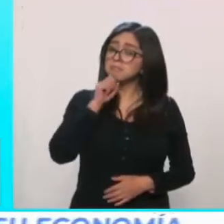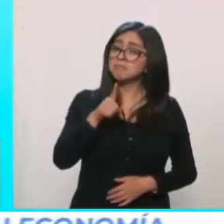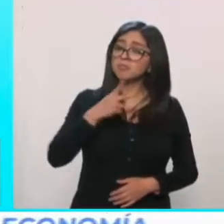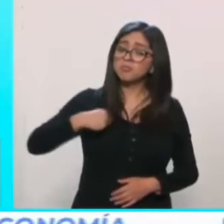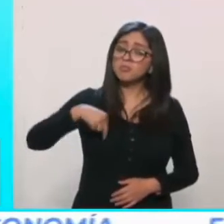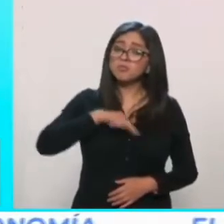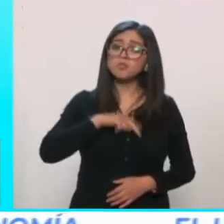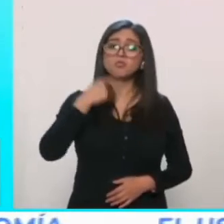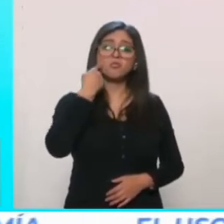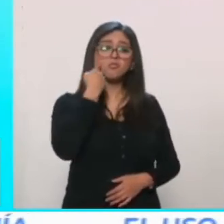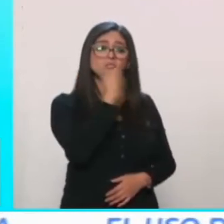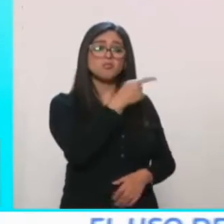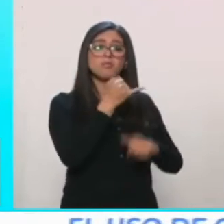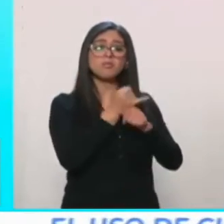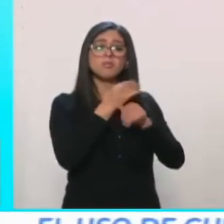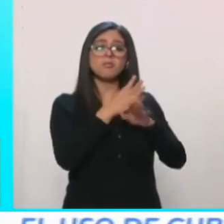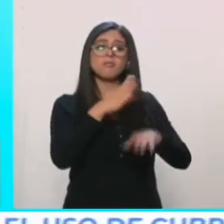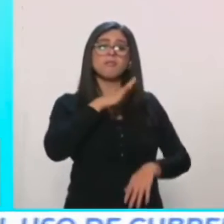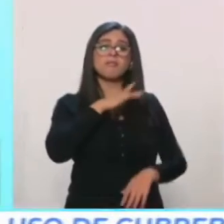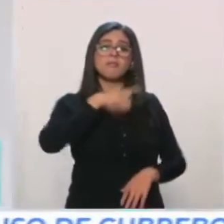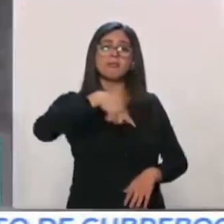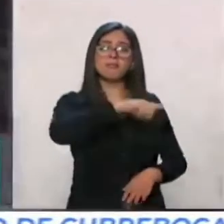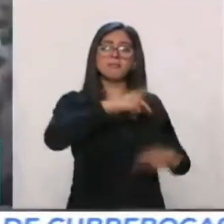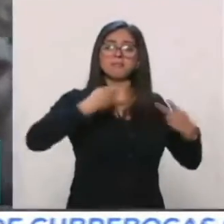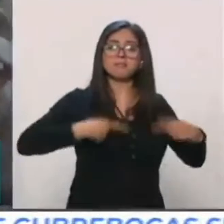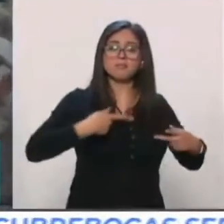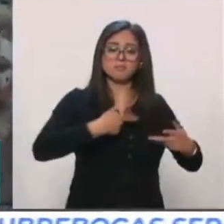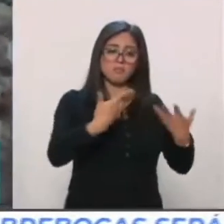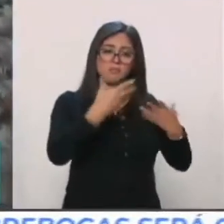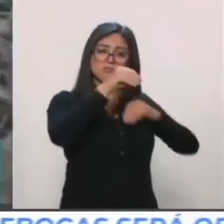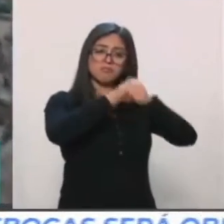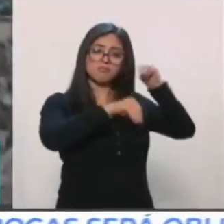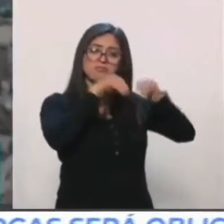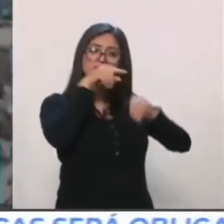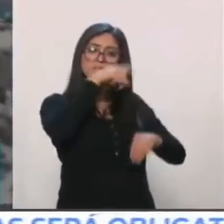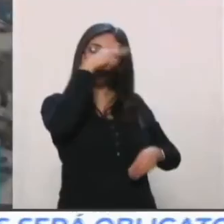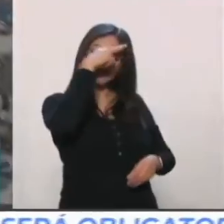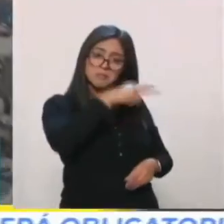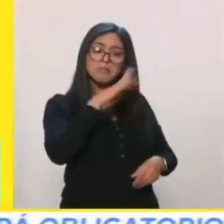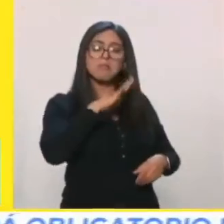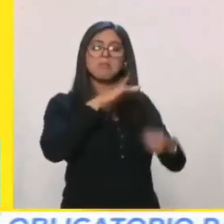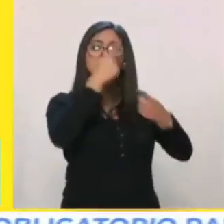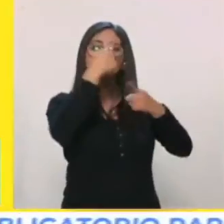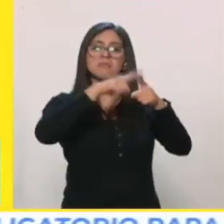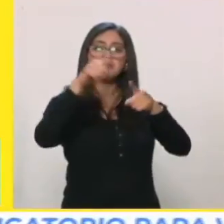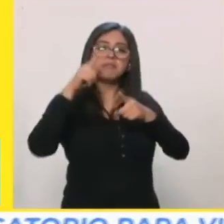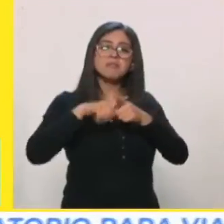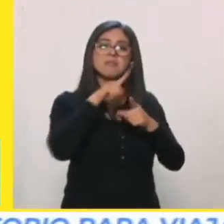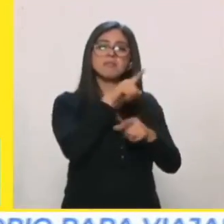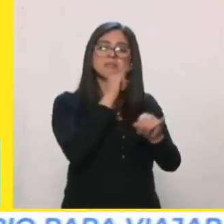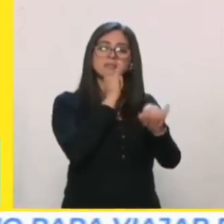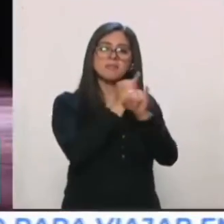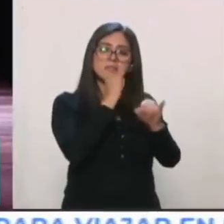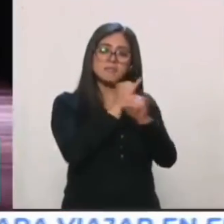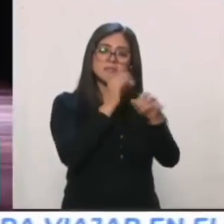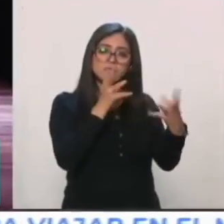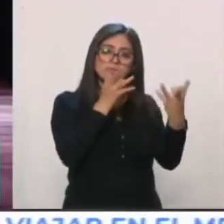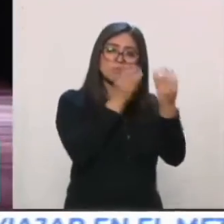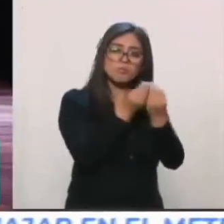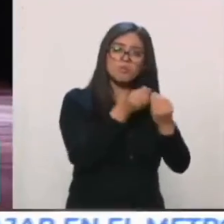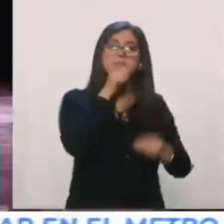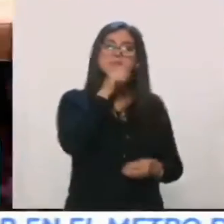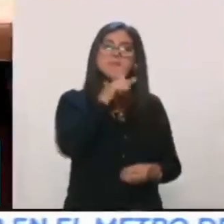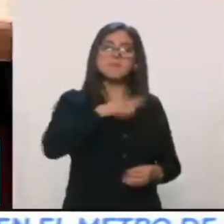nuestros amigos mexicanos y que están teniendo mucho impacto en la plataforma, también en cantidad de visitas. Nuestra plataforma, al igual que